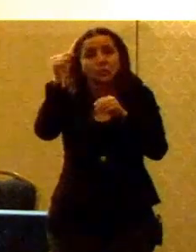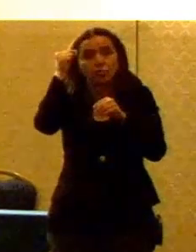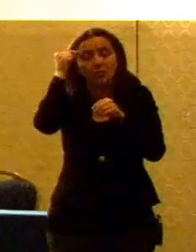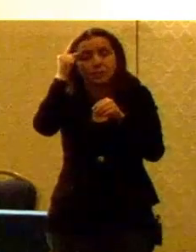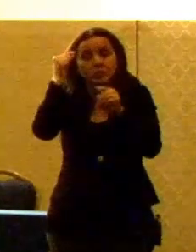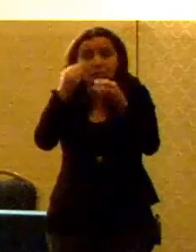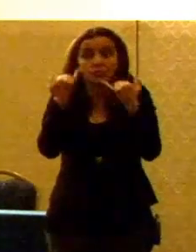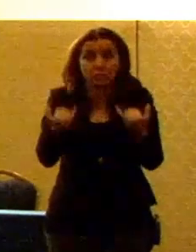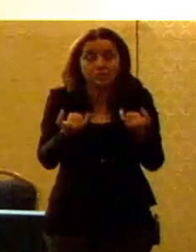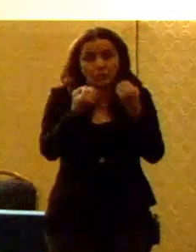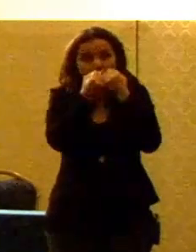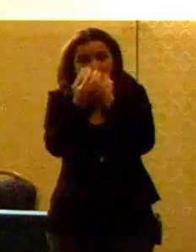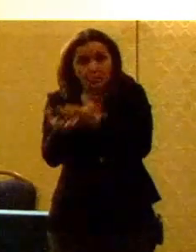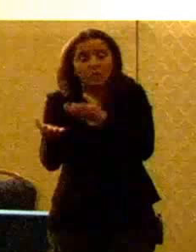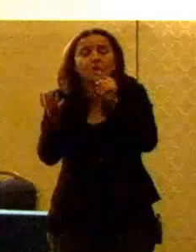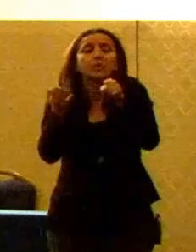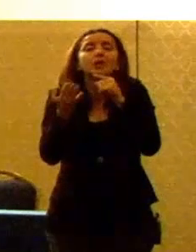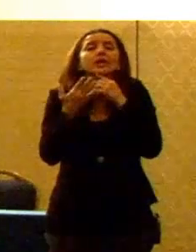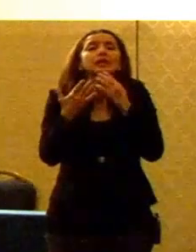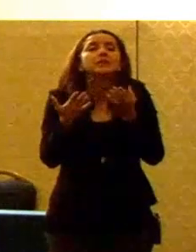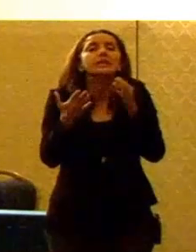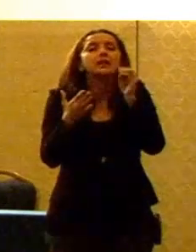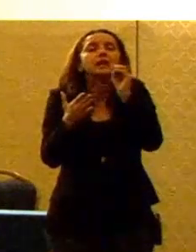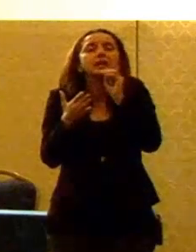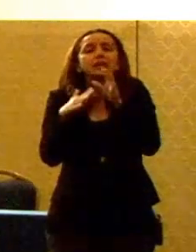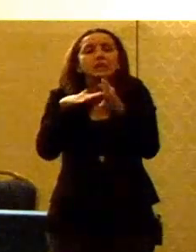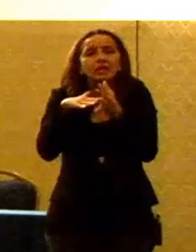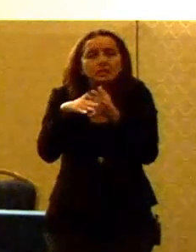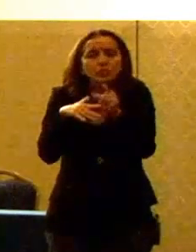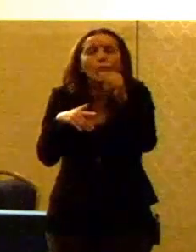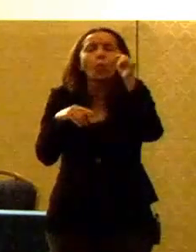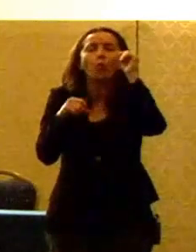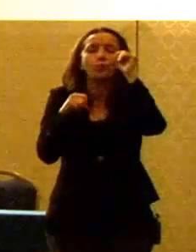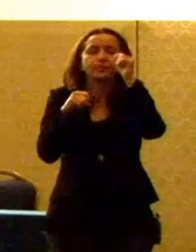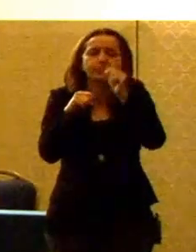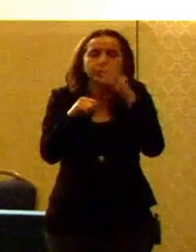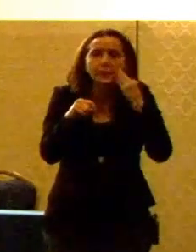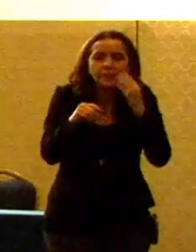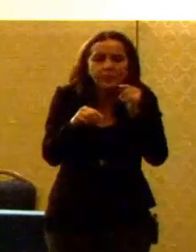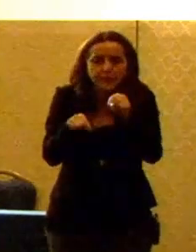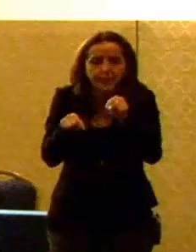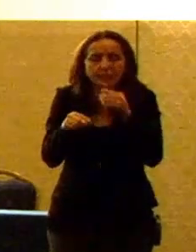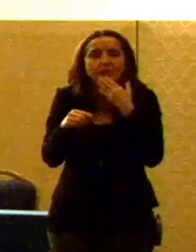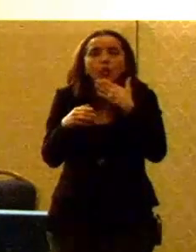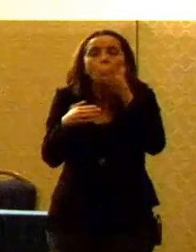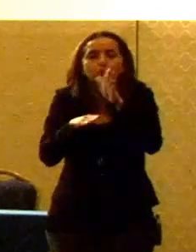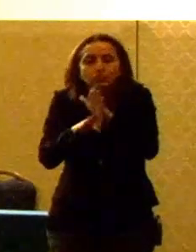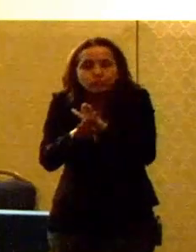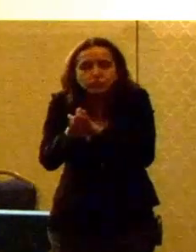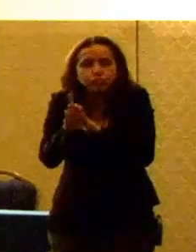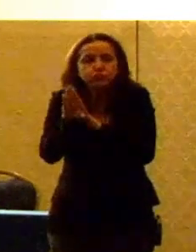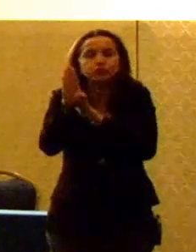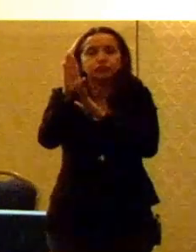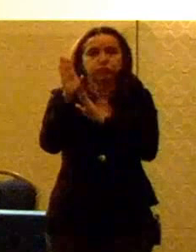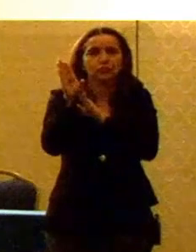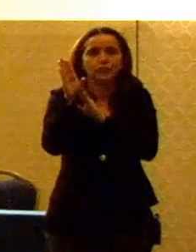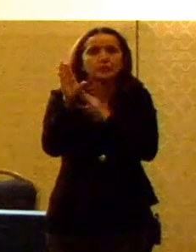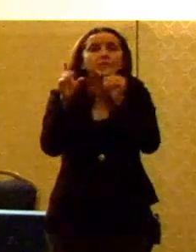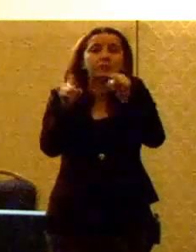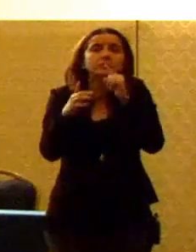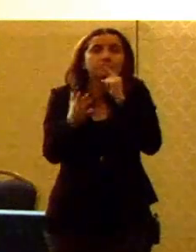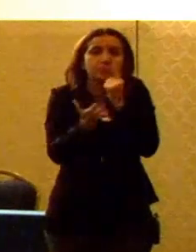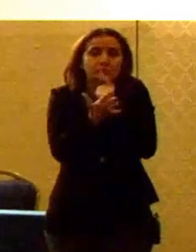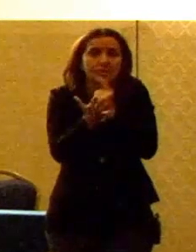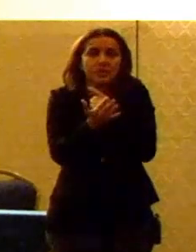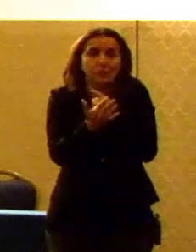presentar, complementarlo con un estudio de costos evitados o de costo-beneficio para ver que efectivamente en un caso real hubo un impacto